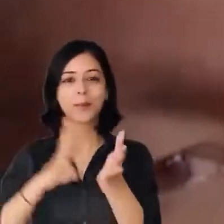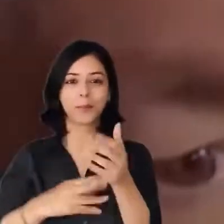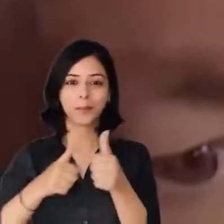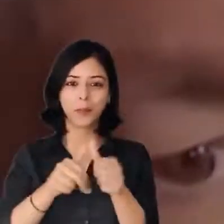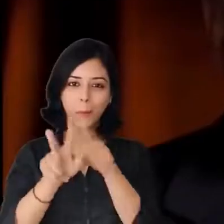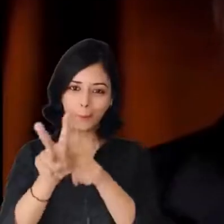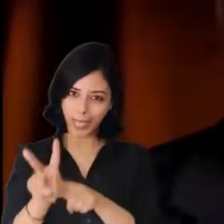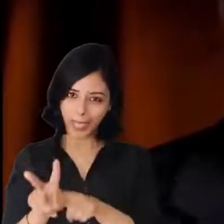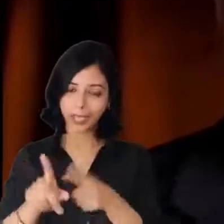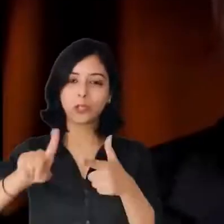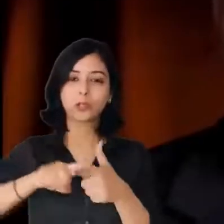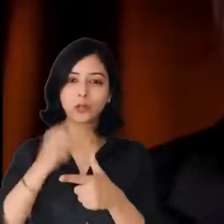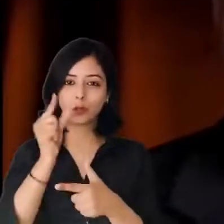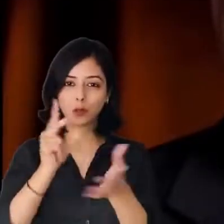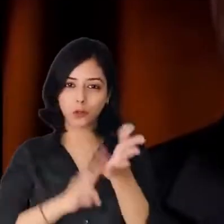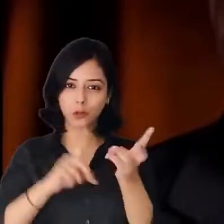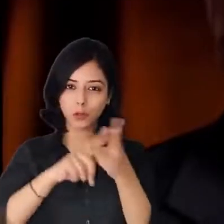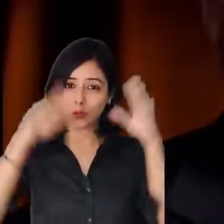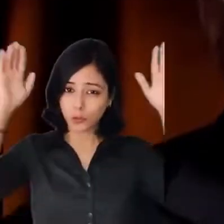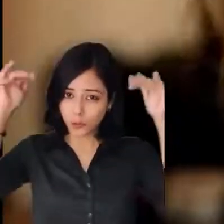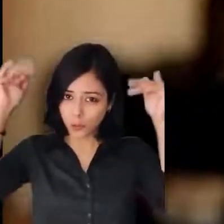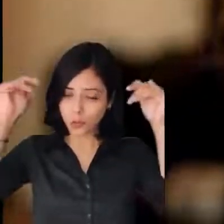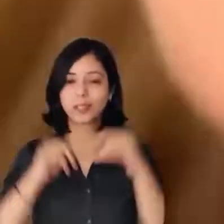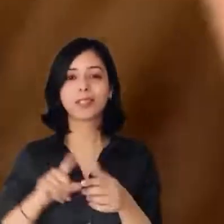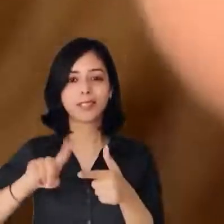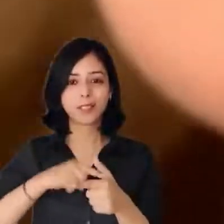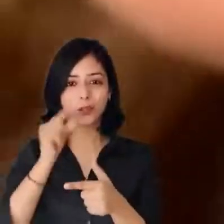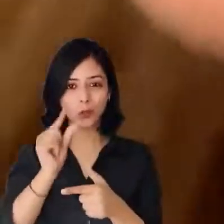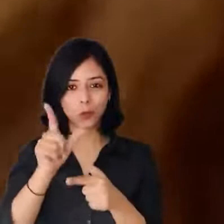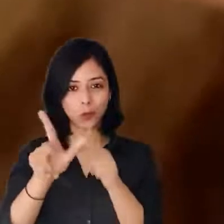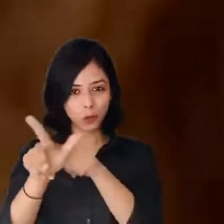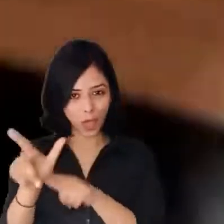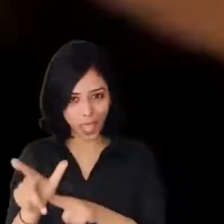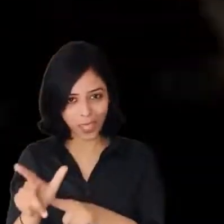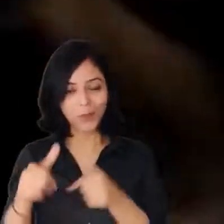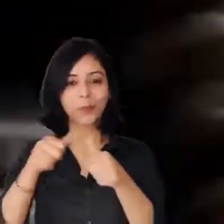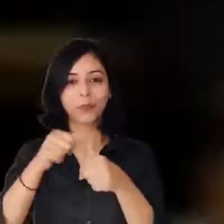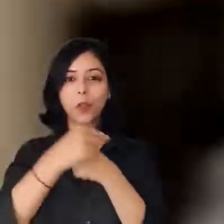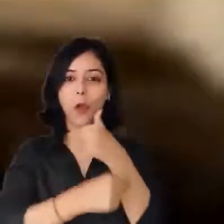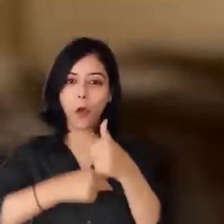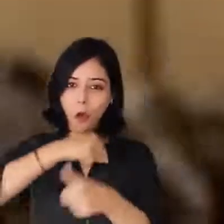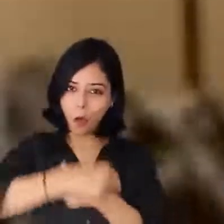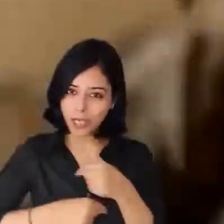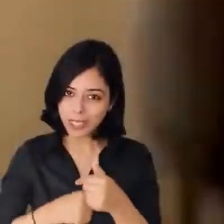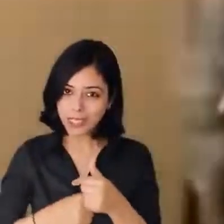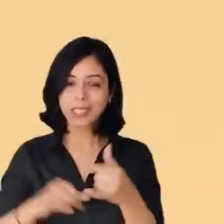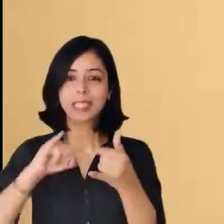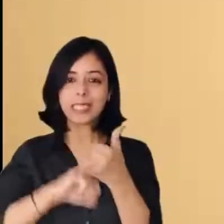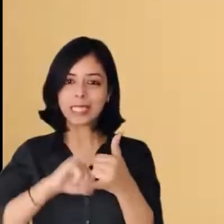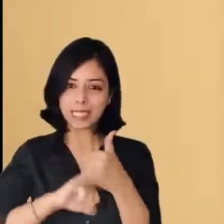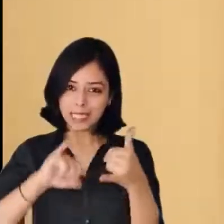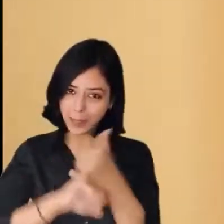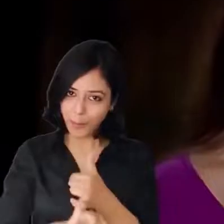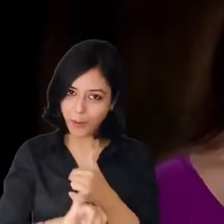Todos se sometían a su voluntad, pero ella le dijo que no podía seguir saliendo con él. Para